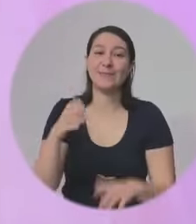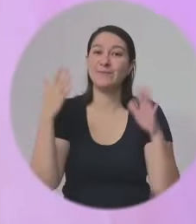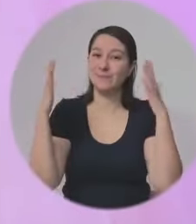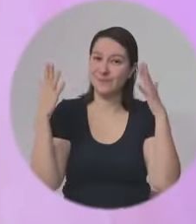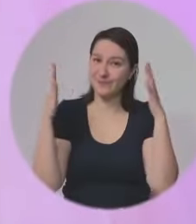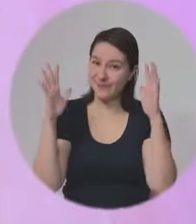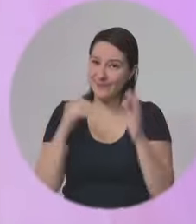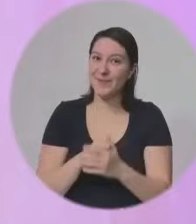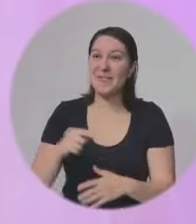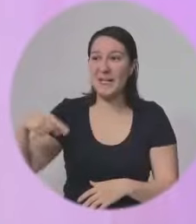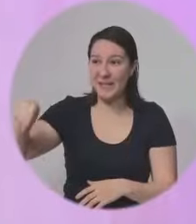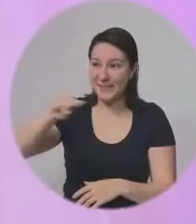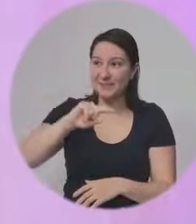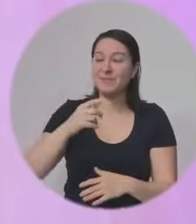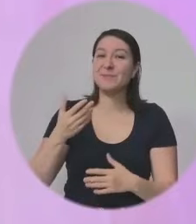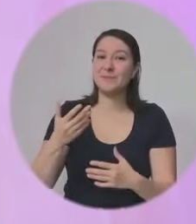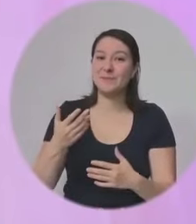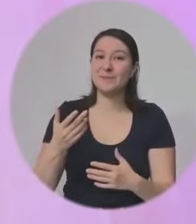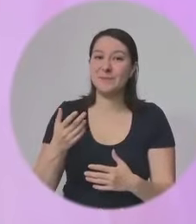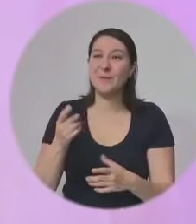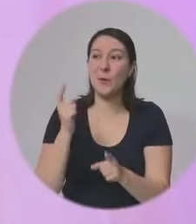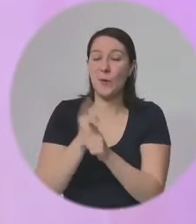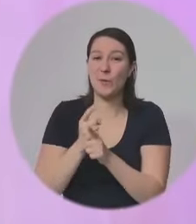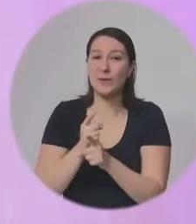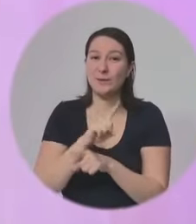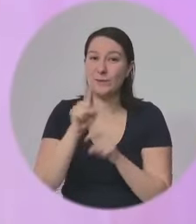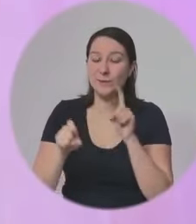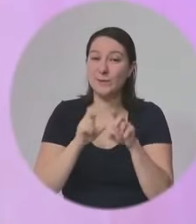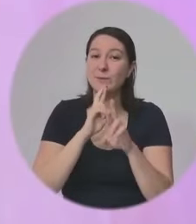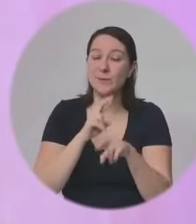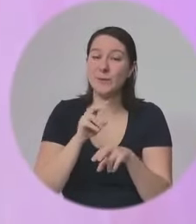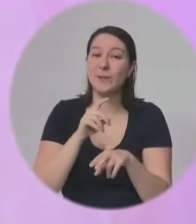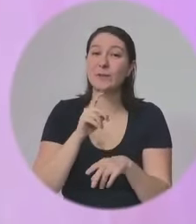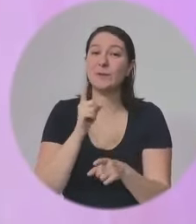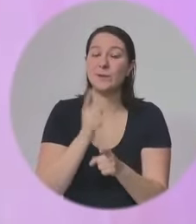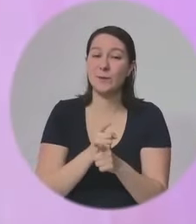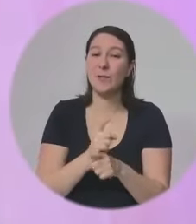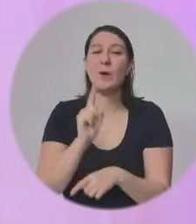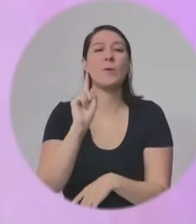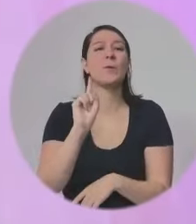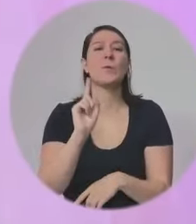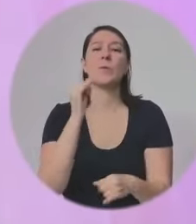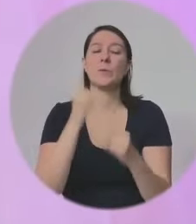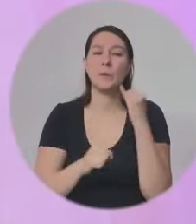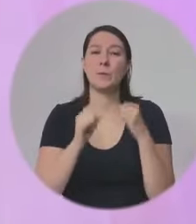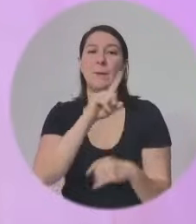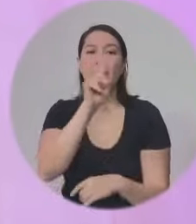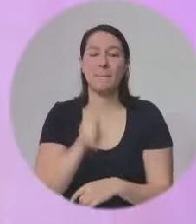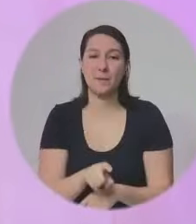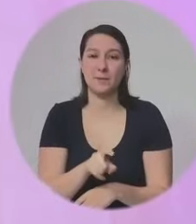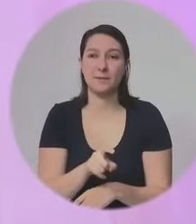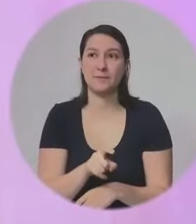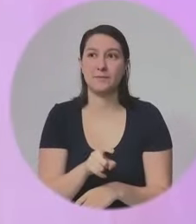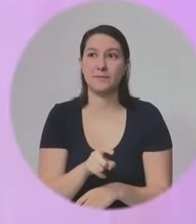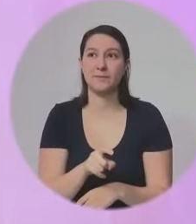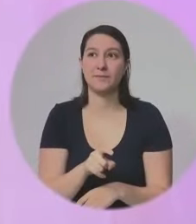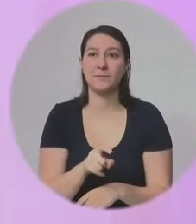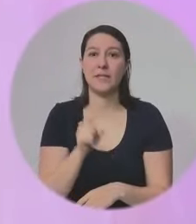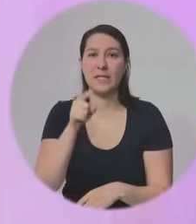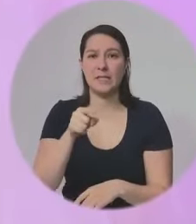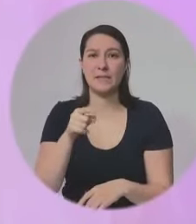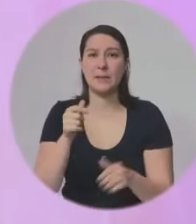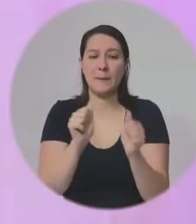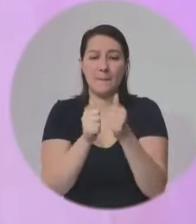ya aquí varios pegaron Ahora sí Ahora sí y vamos con la última pregunta de esta semana que es A cuál país pertenece este